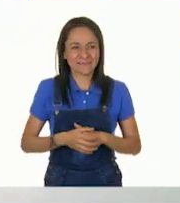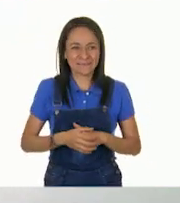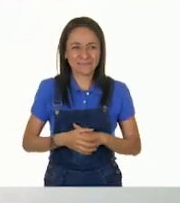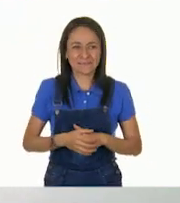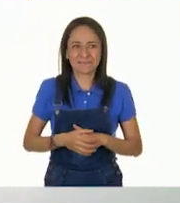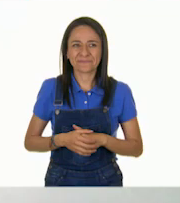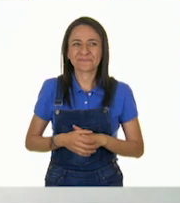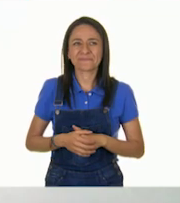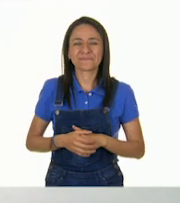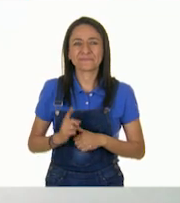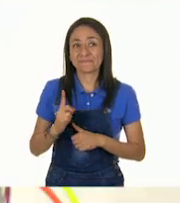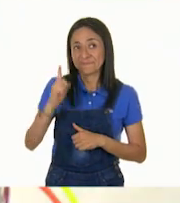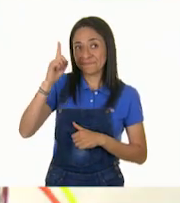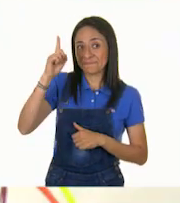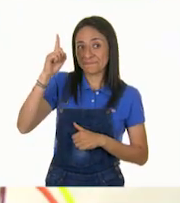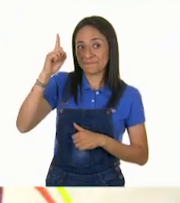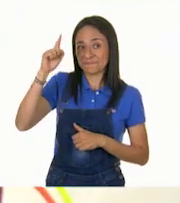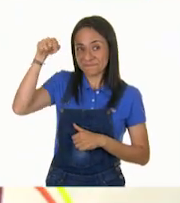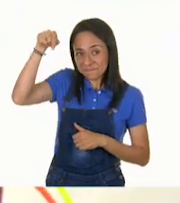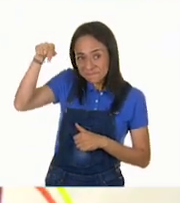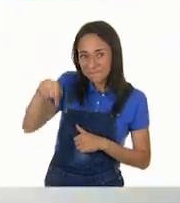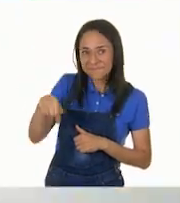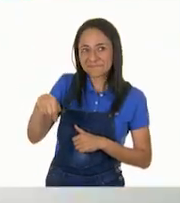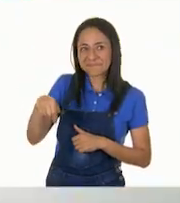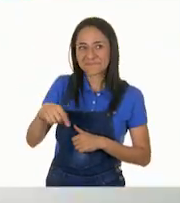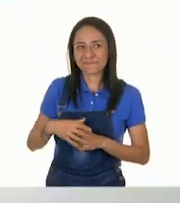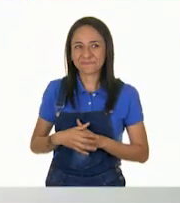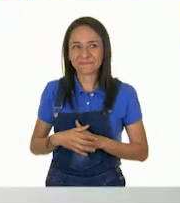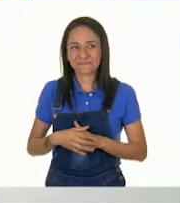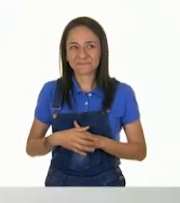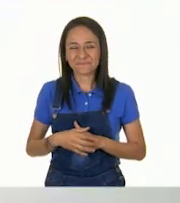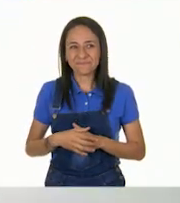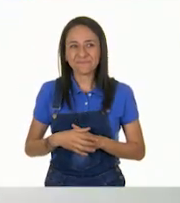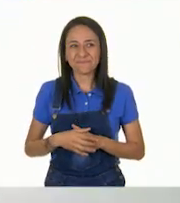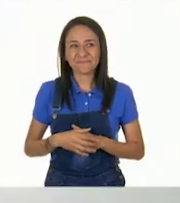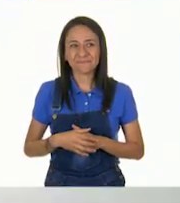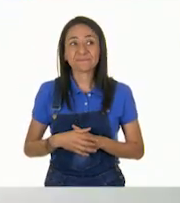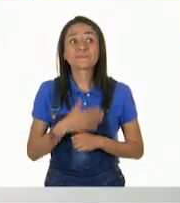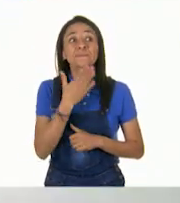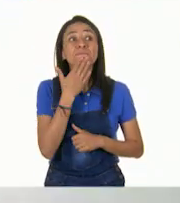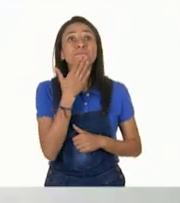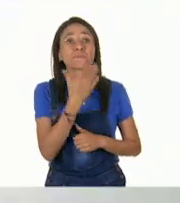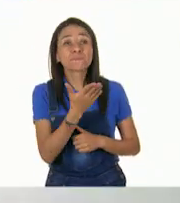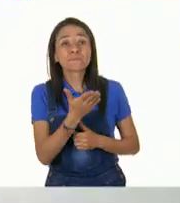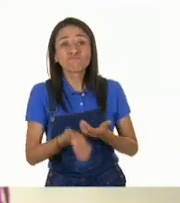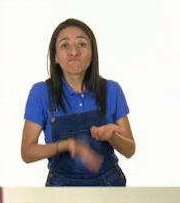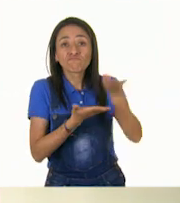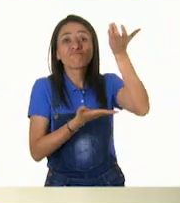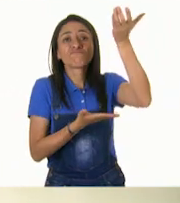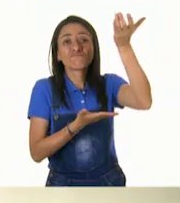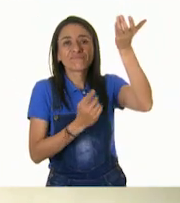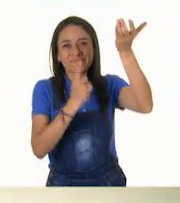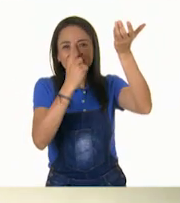abajo amigos muy bien arriba